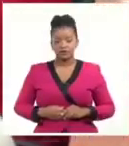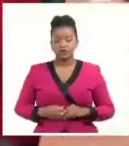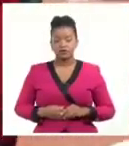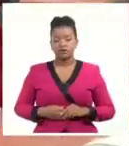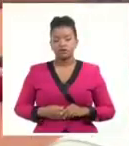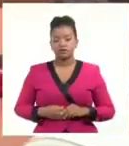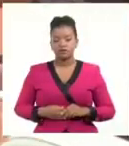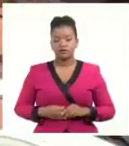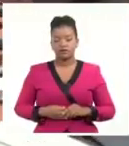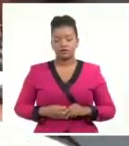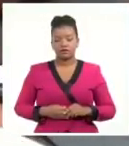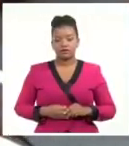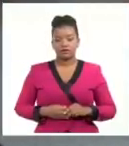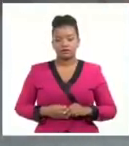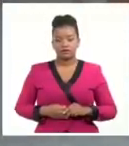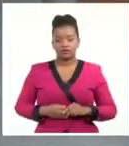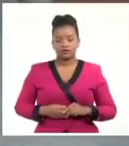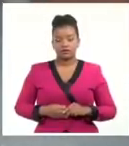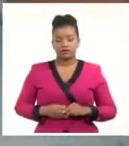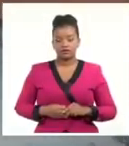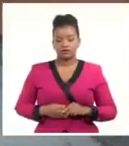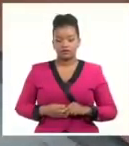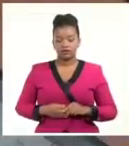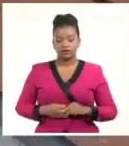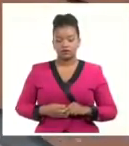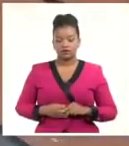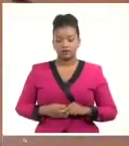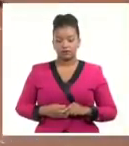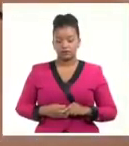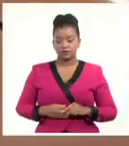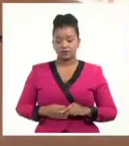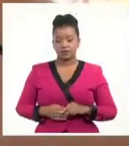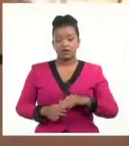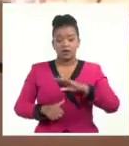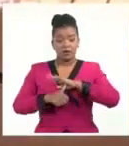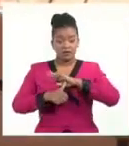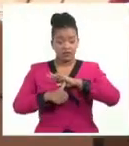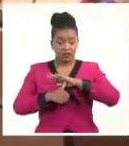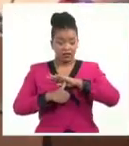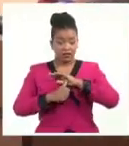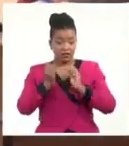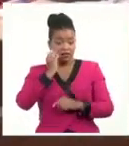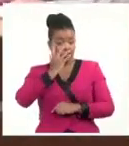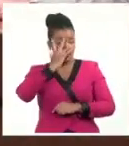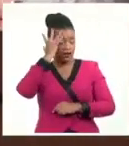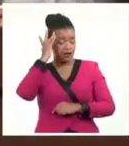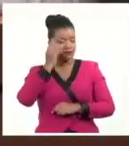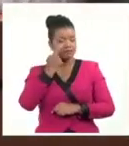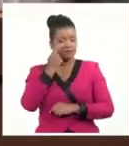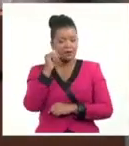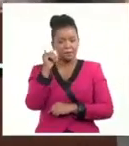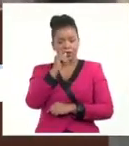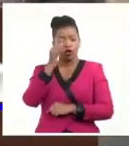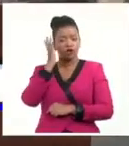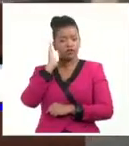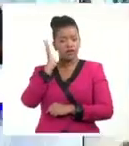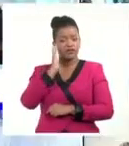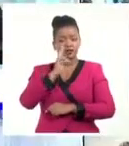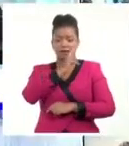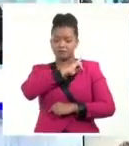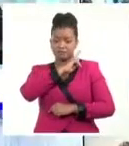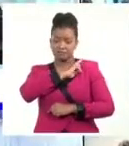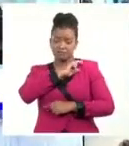El presidente cubano Miguel Díaz-Canel Bermúdez, al intercambiar mediante videoconferencia con las máximas autoridades de todas las provincias del país